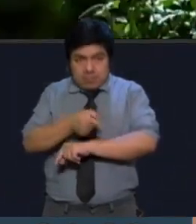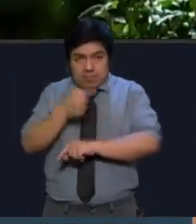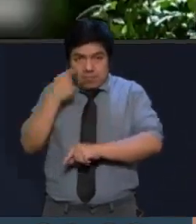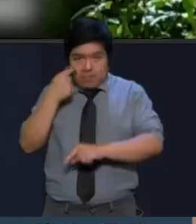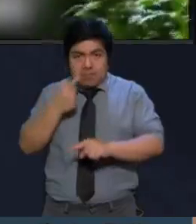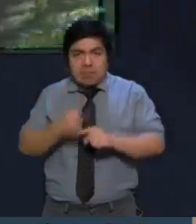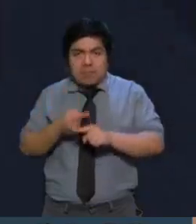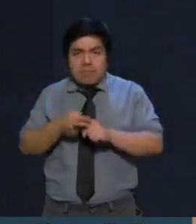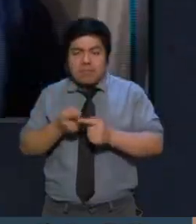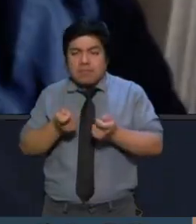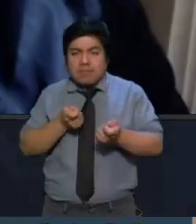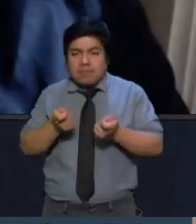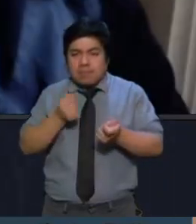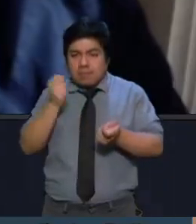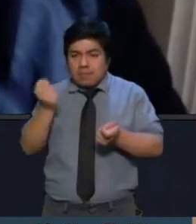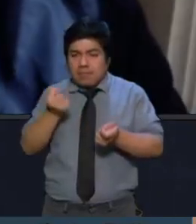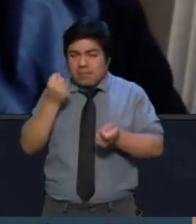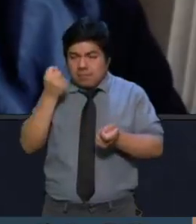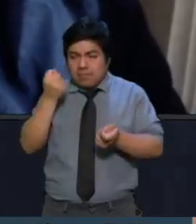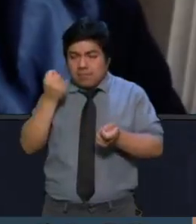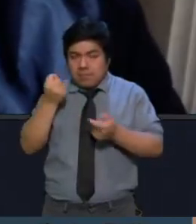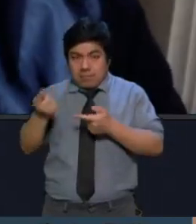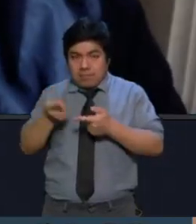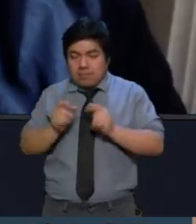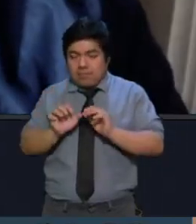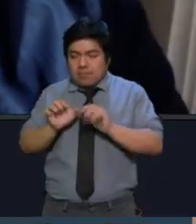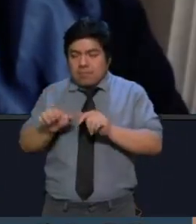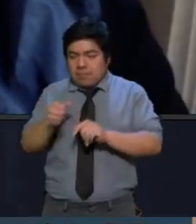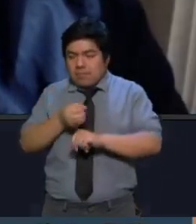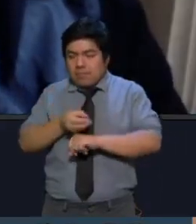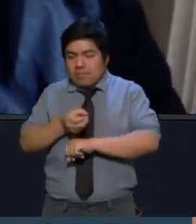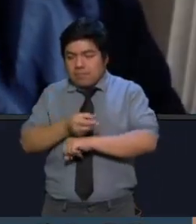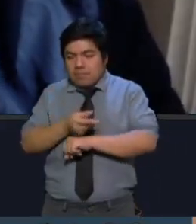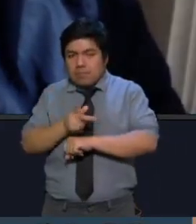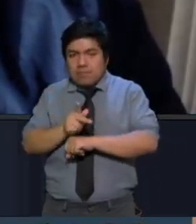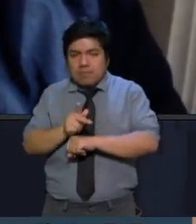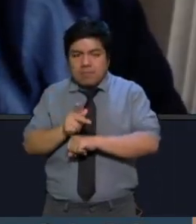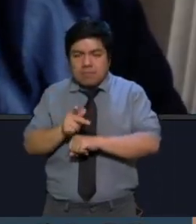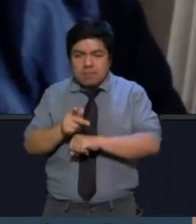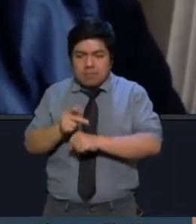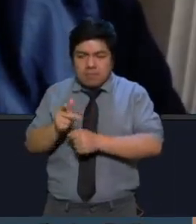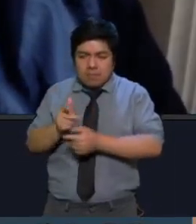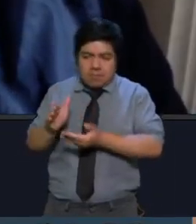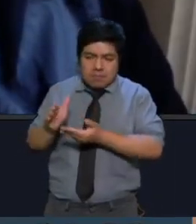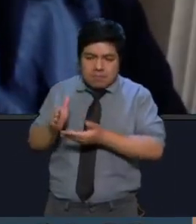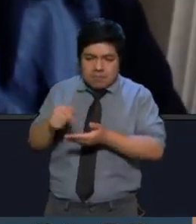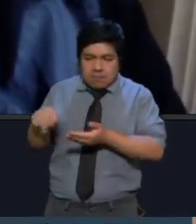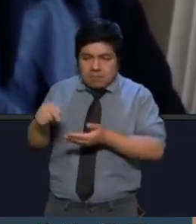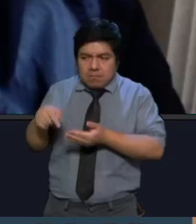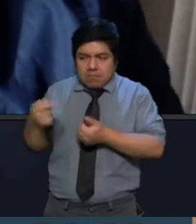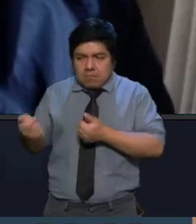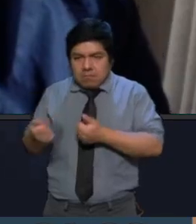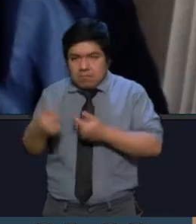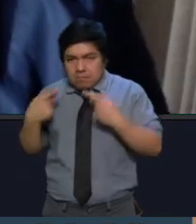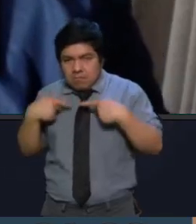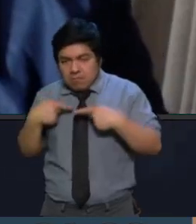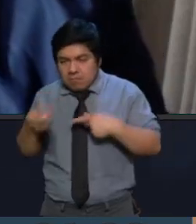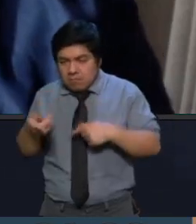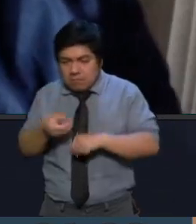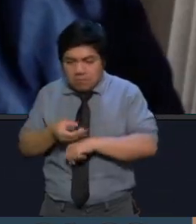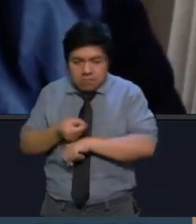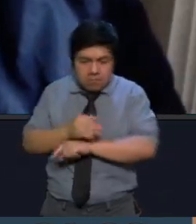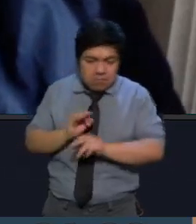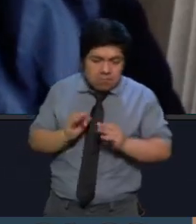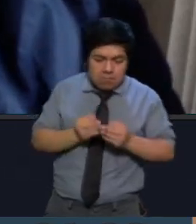son los técnicos asesores que contratan a los agricultores, pero para el resto del resto de tipos de